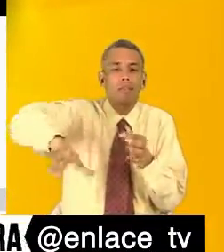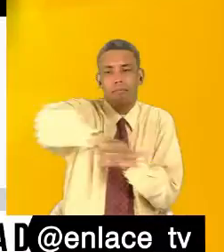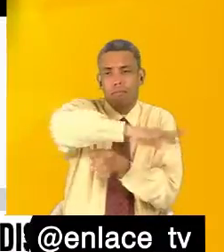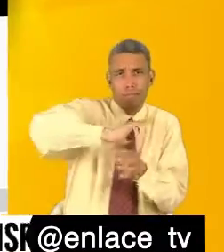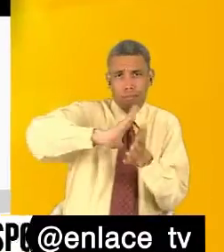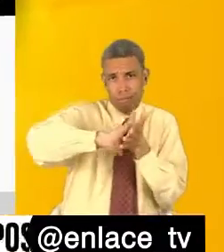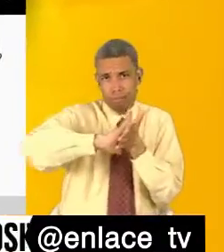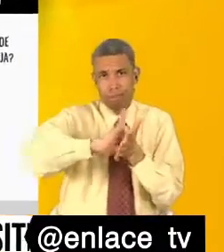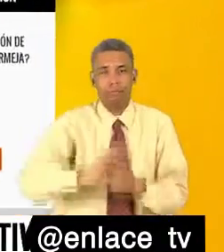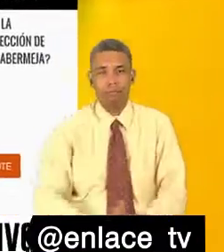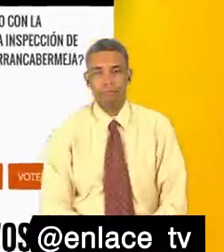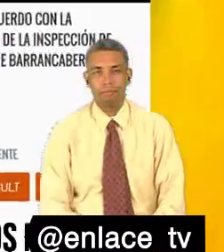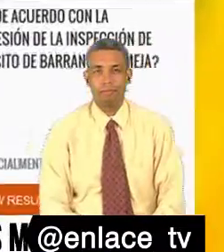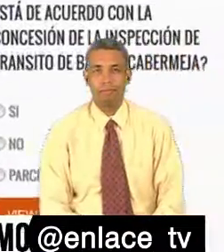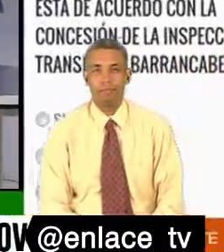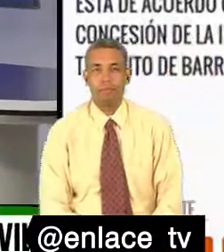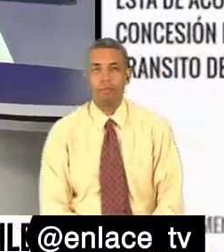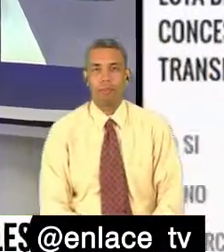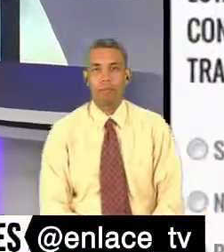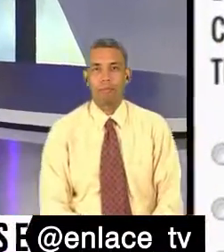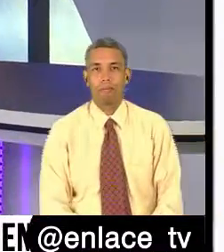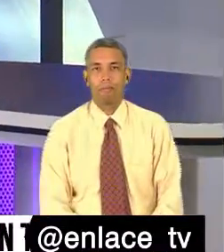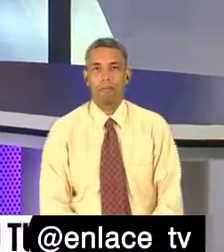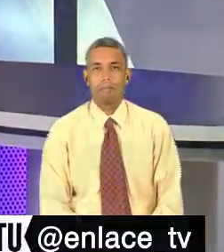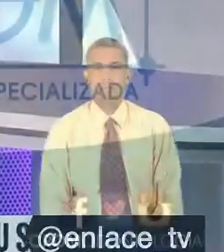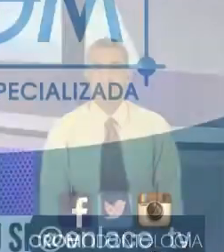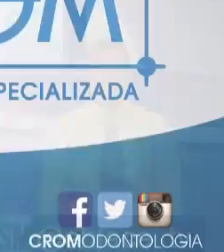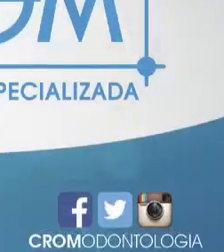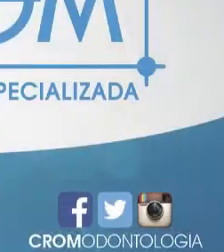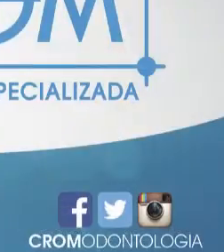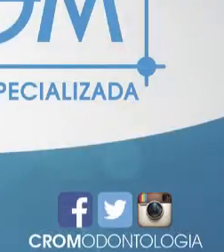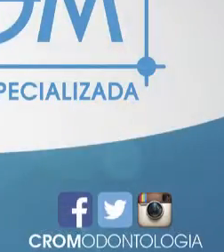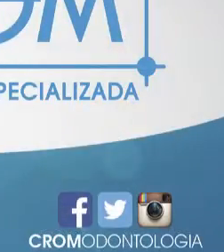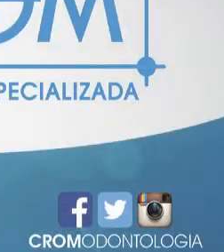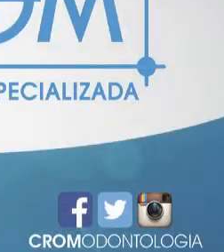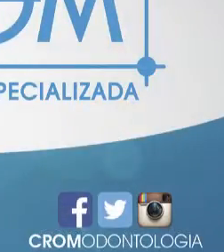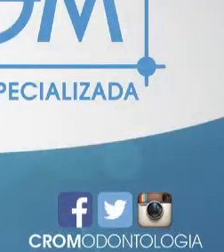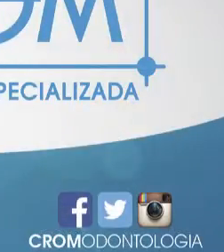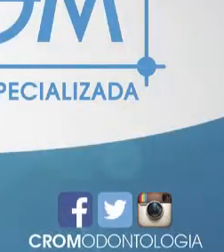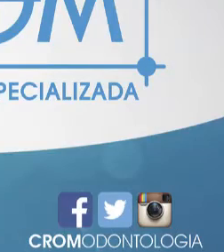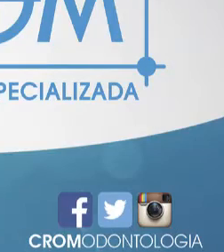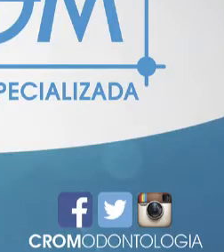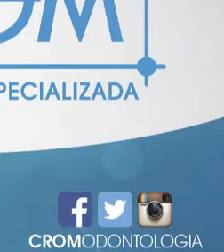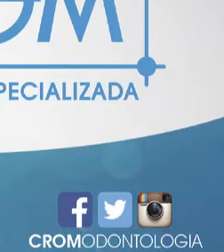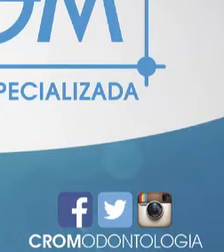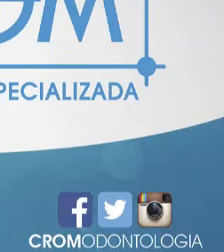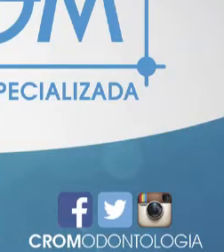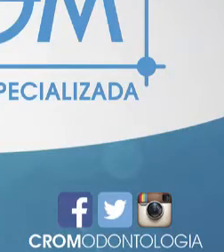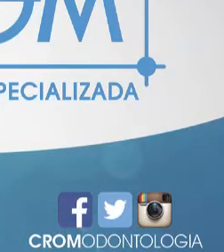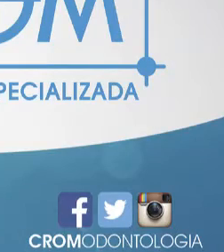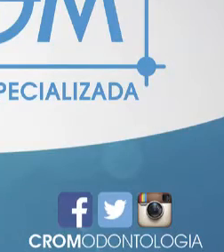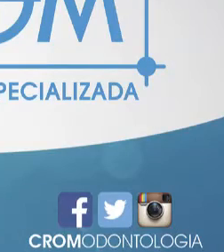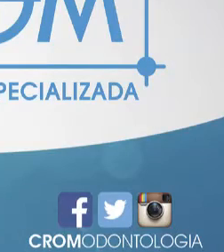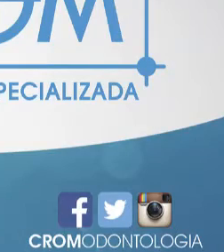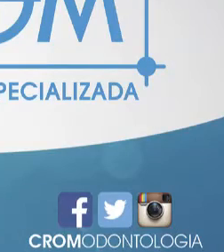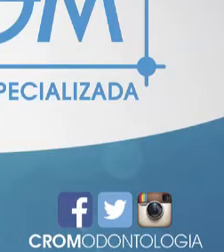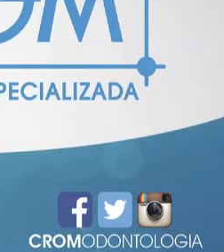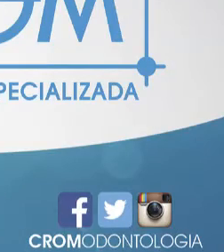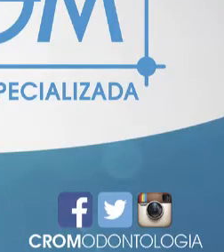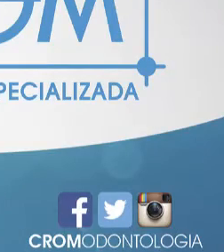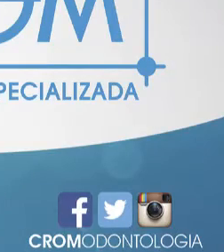www.enlacetelevisión.com. Visítenos. Y al mal tiempo, buena cara. Desde 1994, Chrome es la sonrisa de